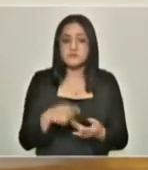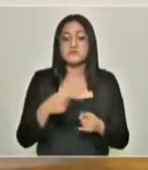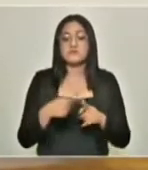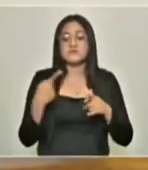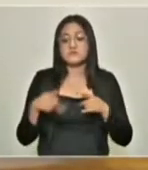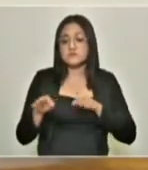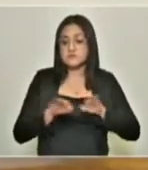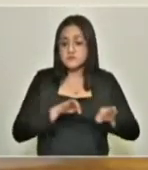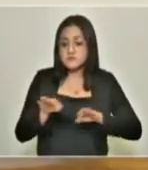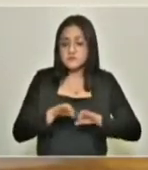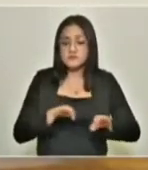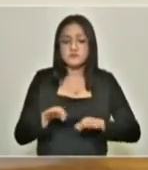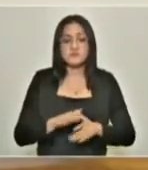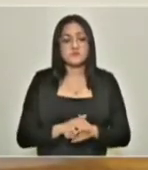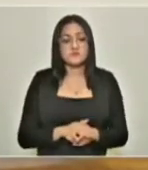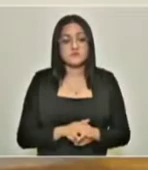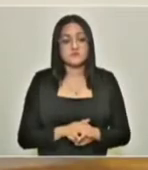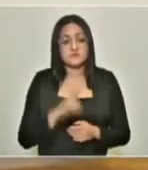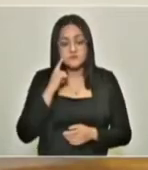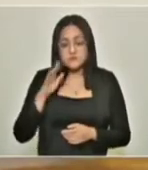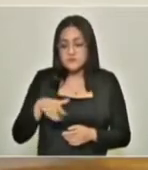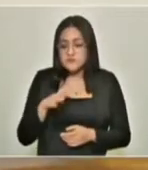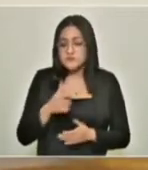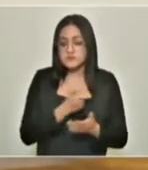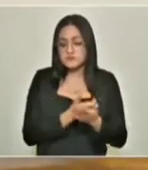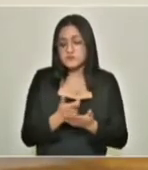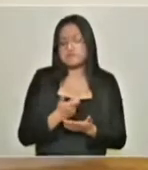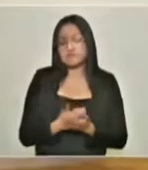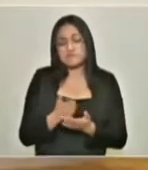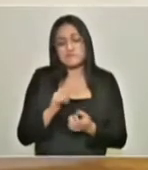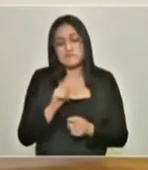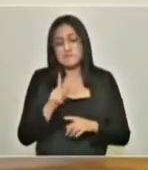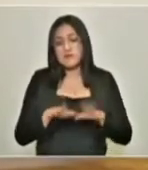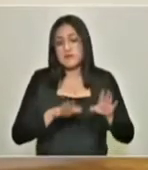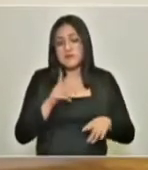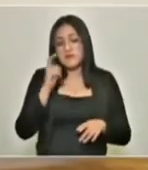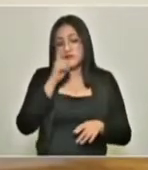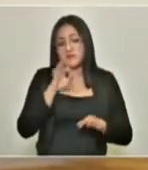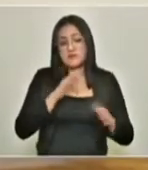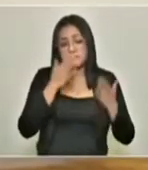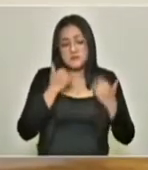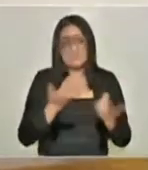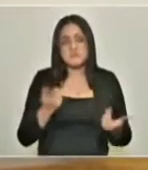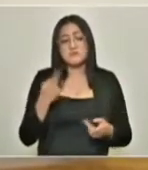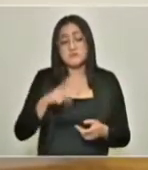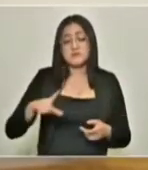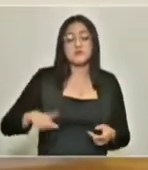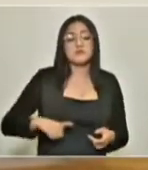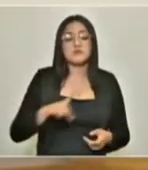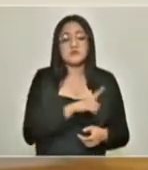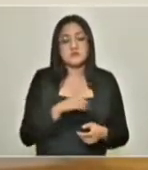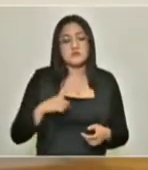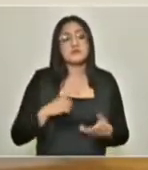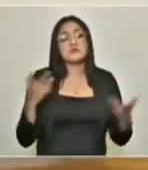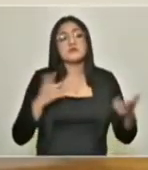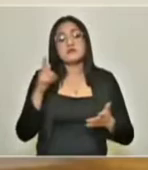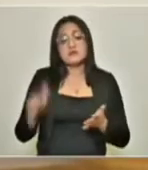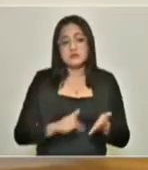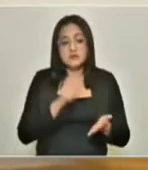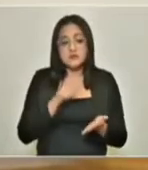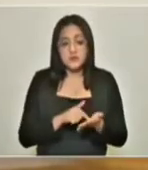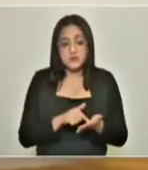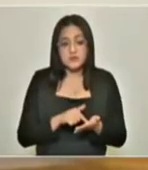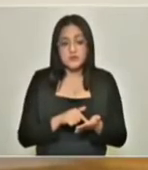trabajo, buscar un ingreso. Y para eso los gobiernos tienen que crear espacios